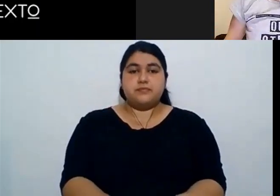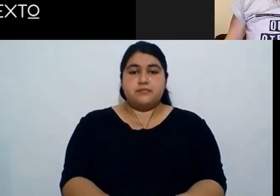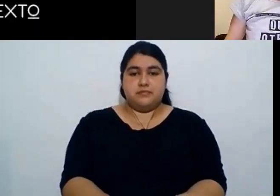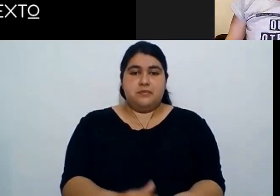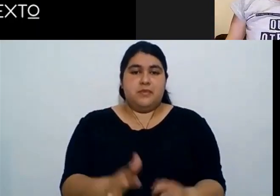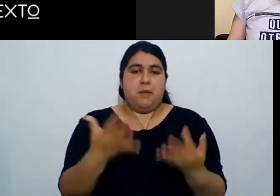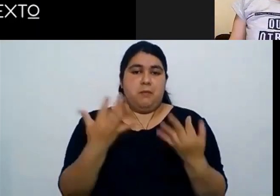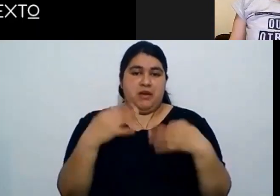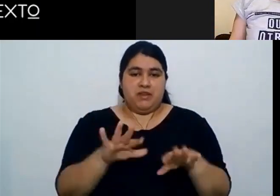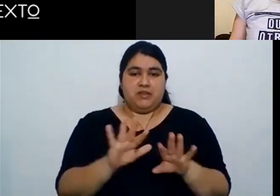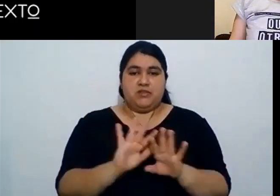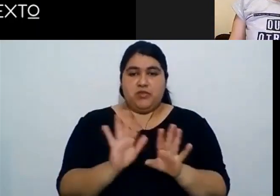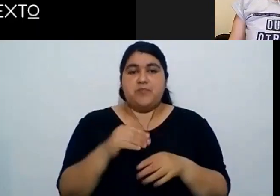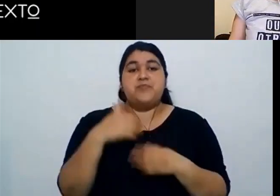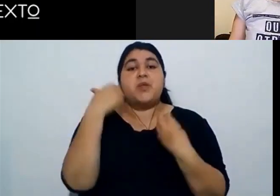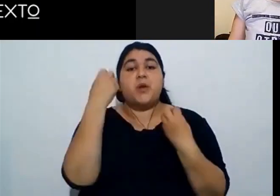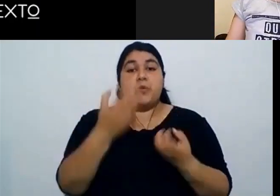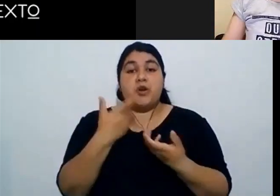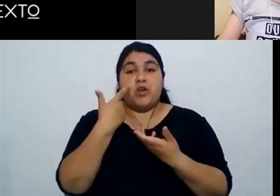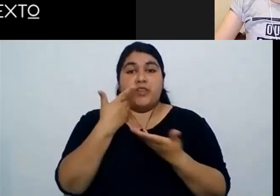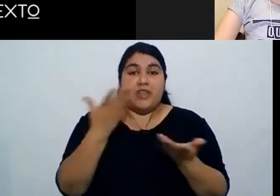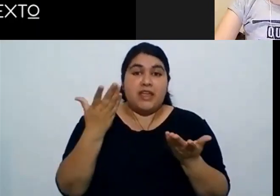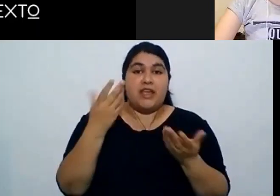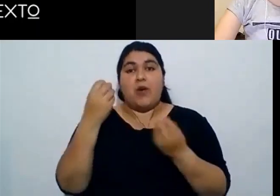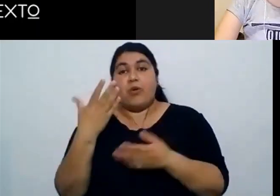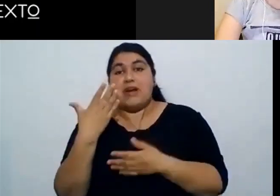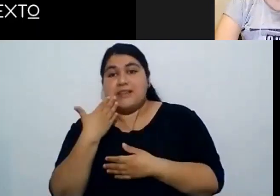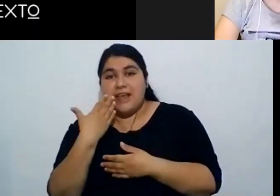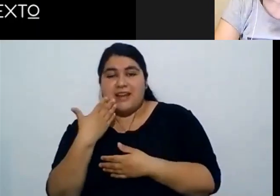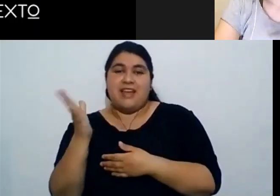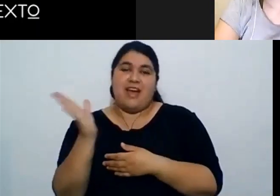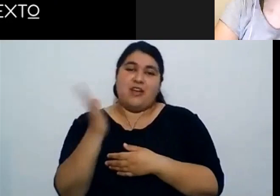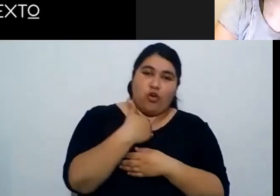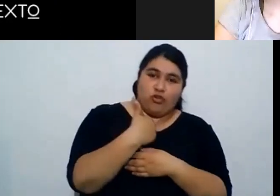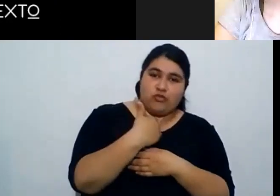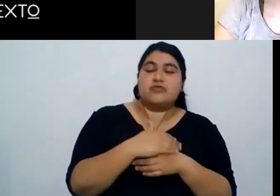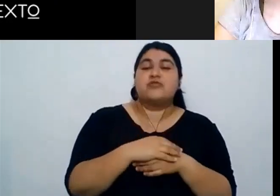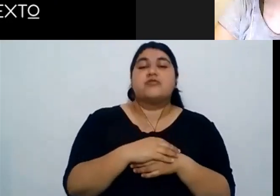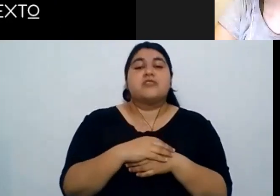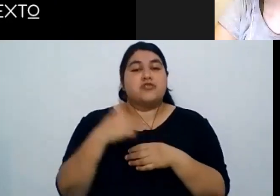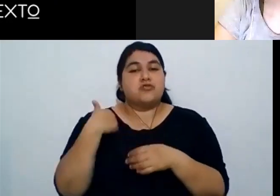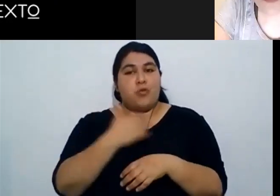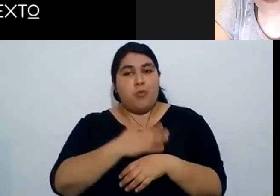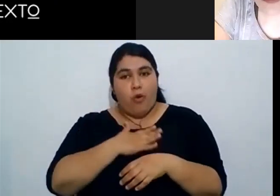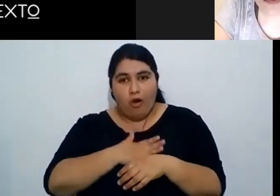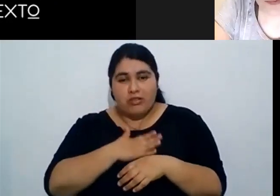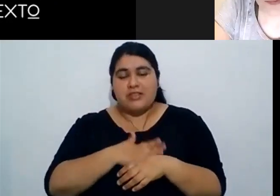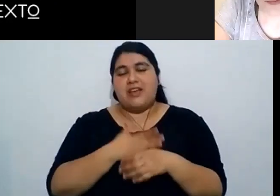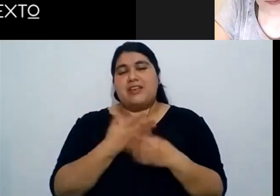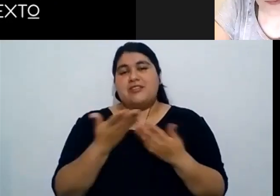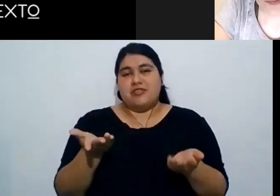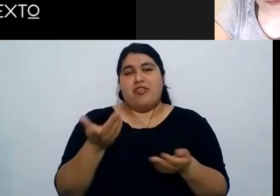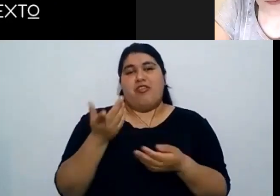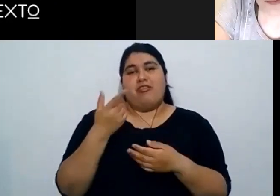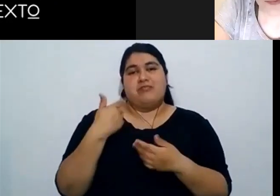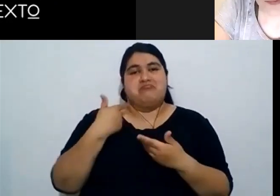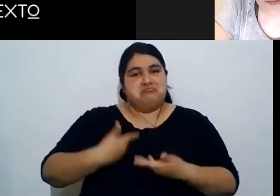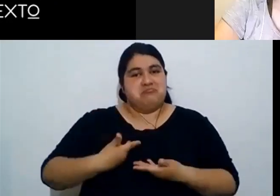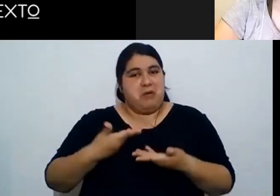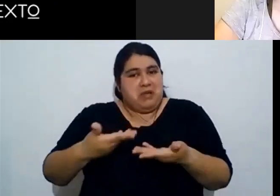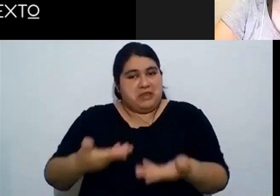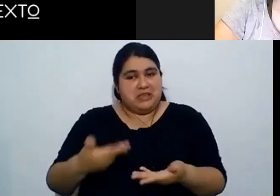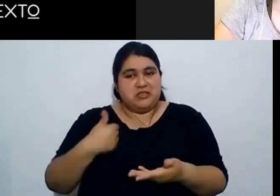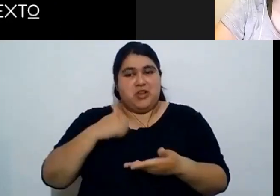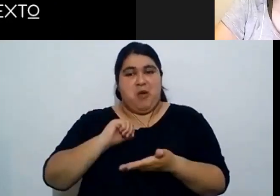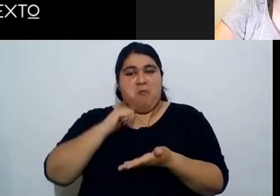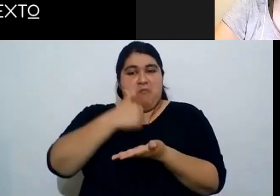Perfecto. Buenos días, tardes a todos y todas. Estoy muy agradecido por la invitación que se me hizo de